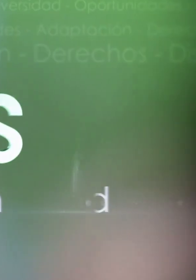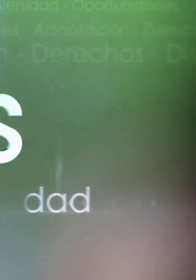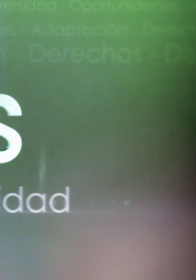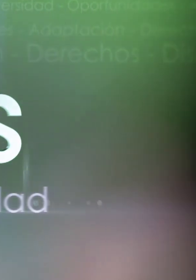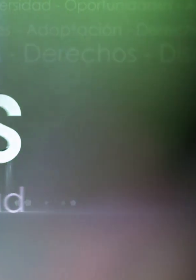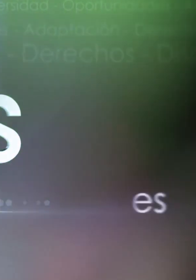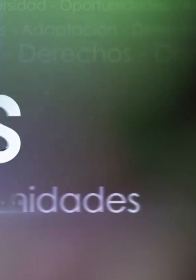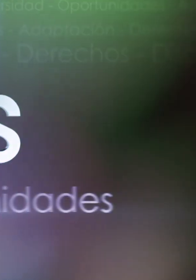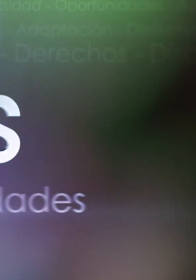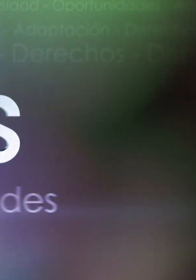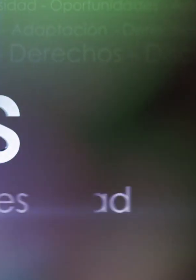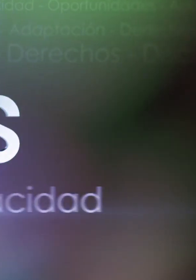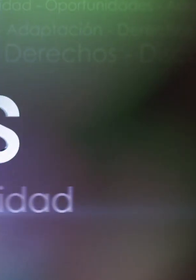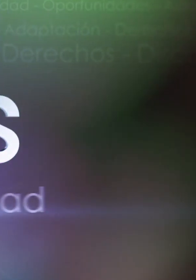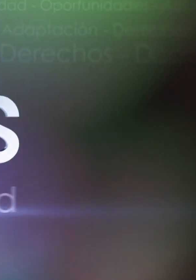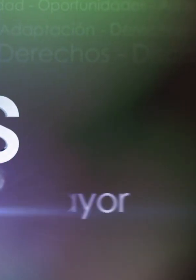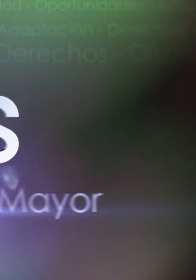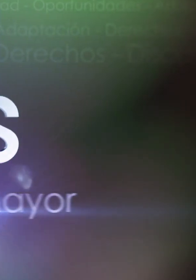y